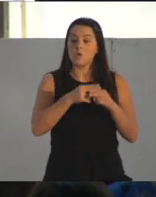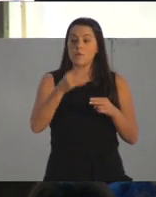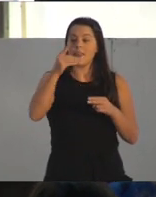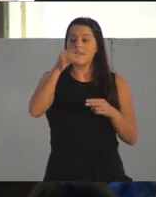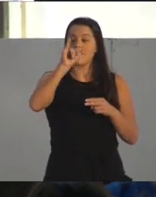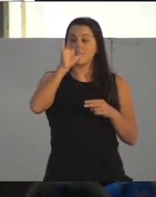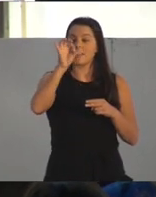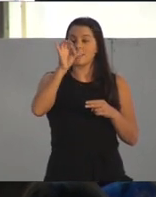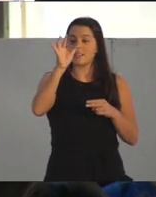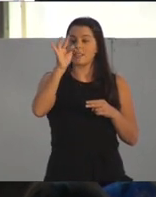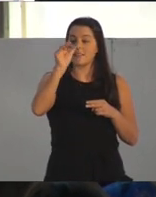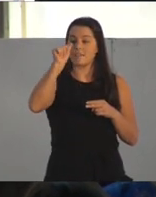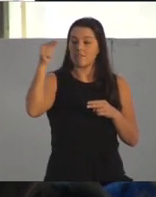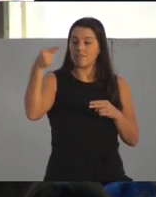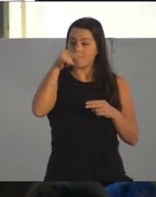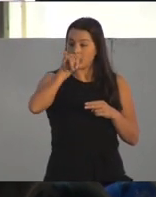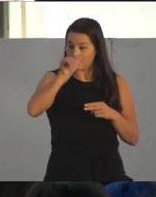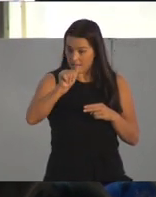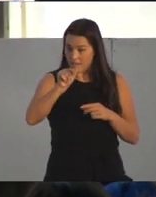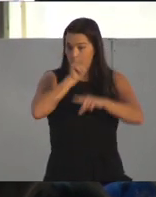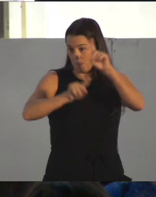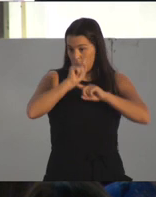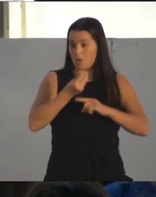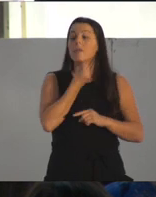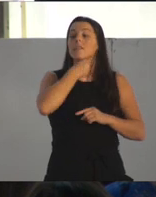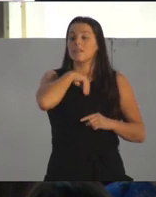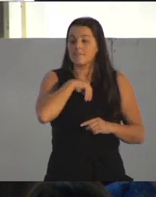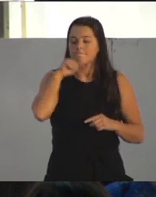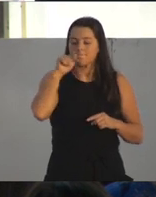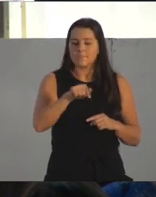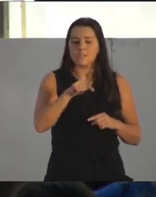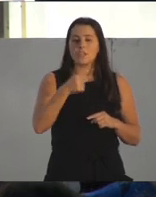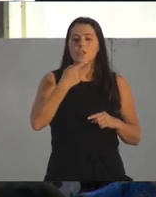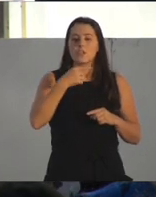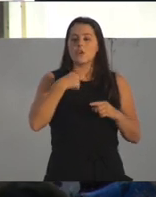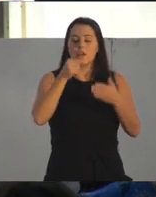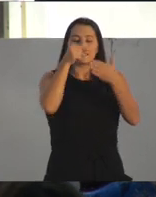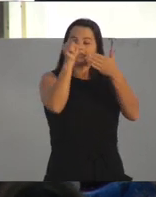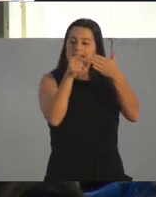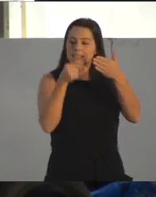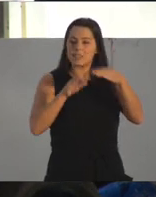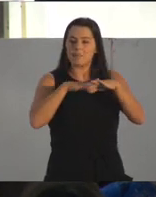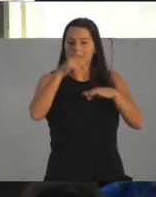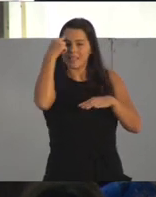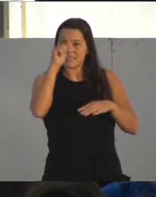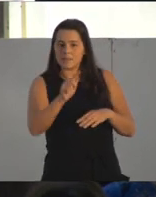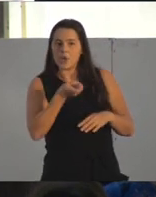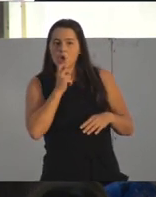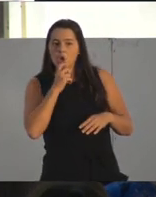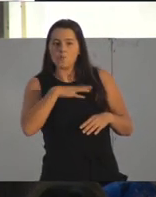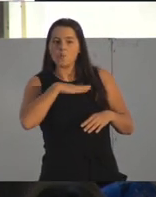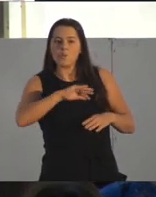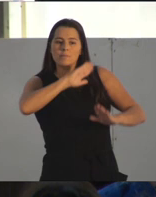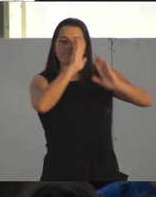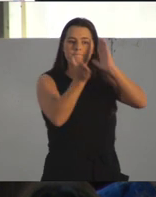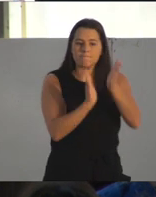unos grados. Utilizamos unas escalas para que nos sirven para saber cómo está funcionando la persona, qué tratamiento es el